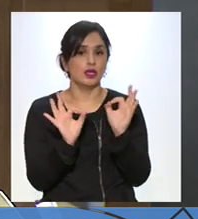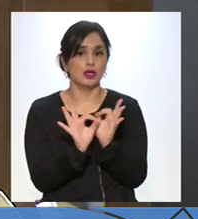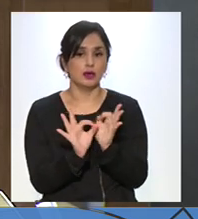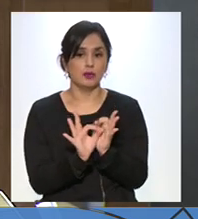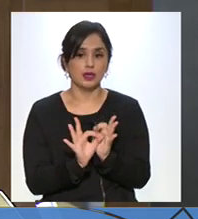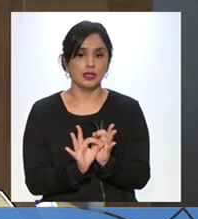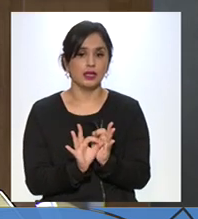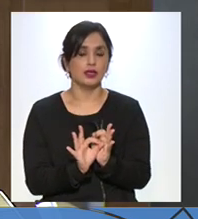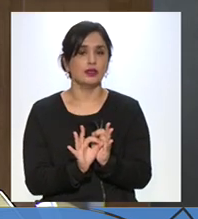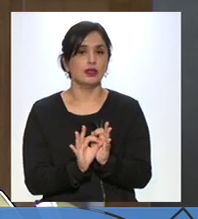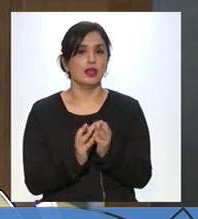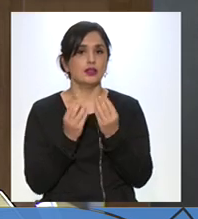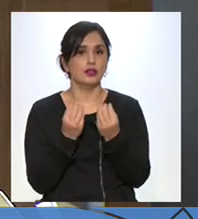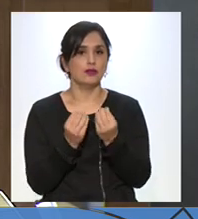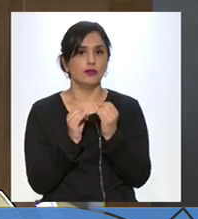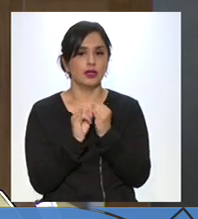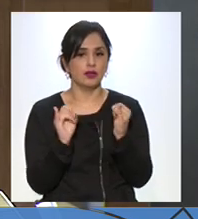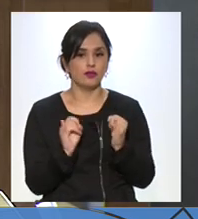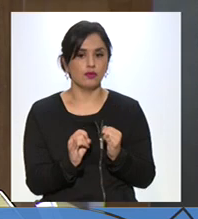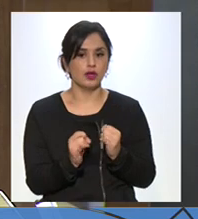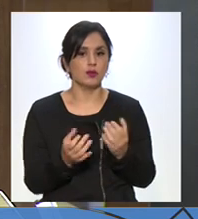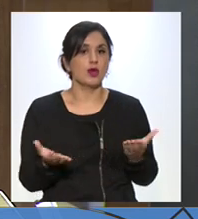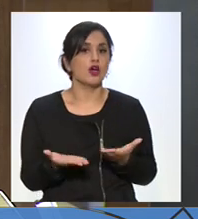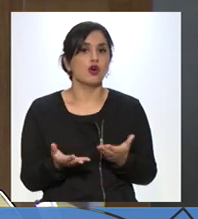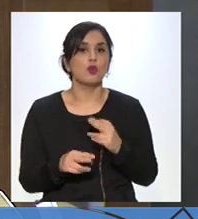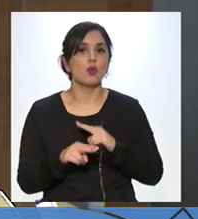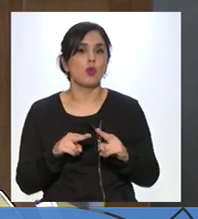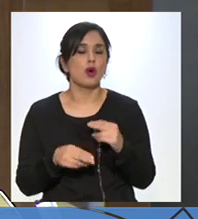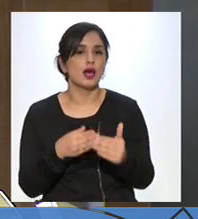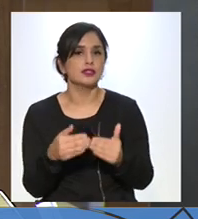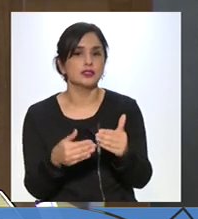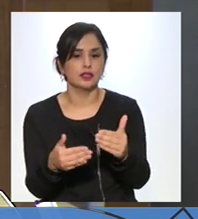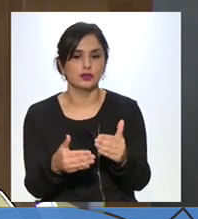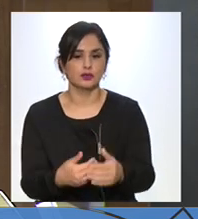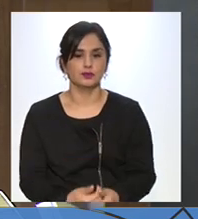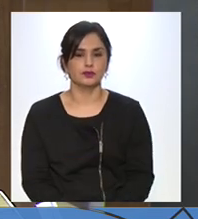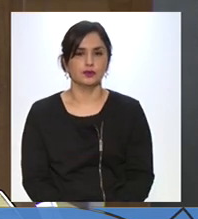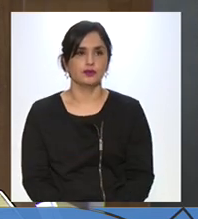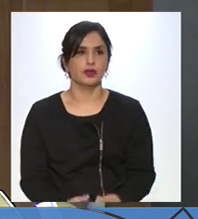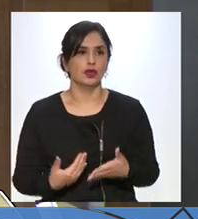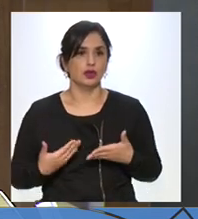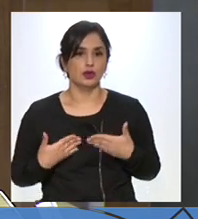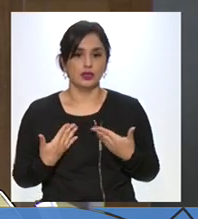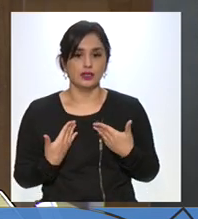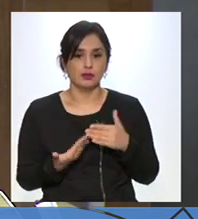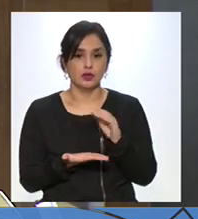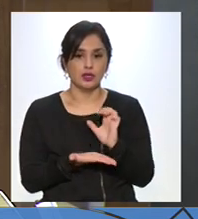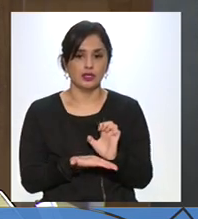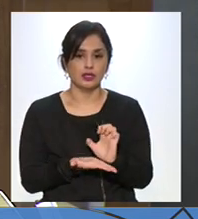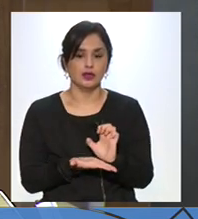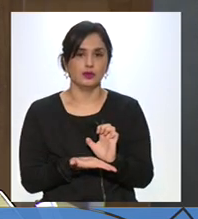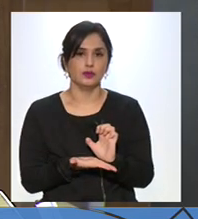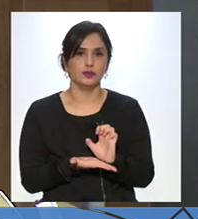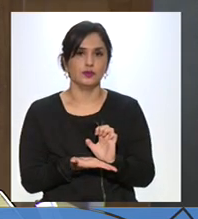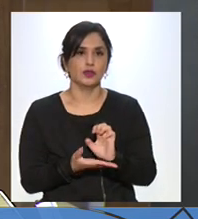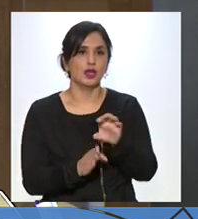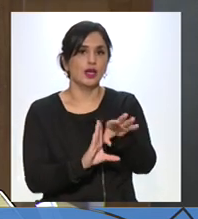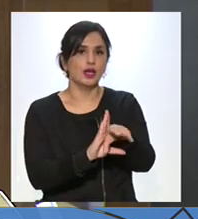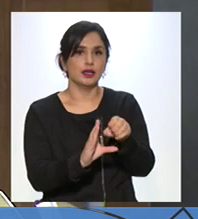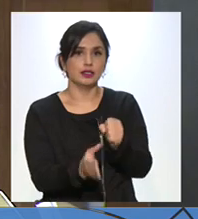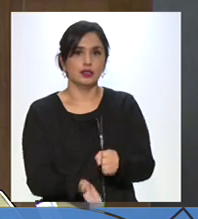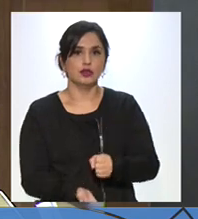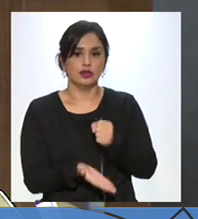que de buena manera, cómo se fue produciendo, y esto tiene que ver con estímulos fiscales, con retiros de